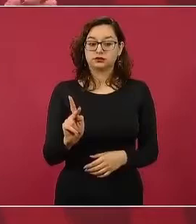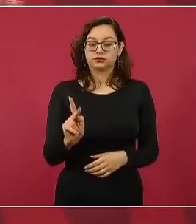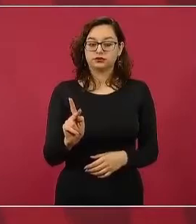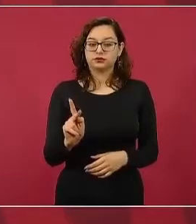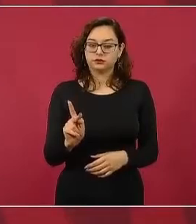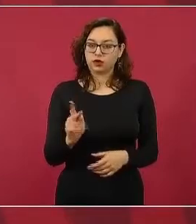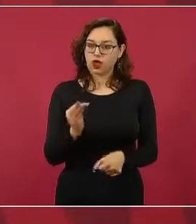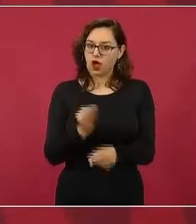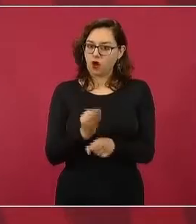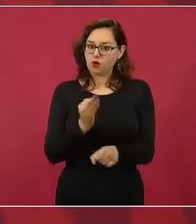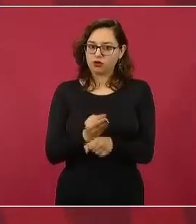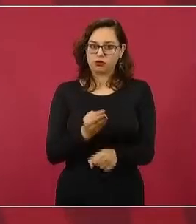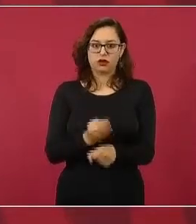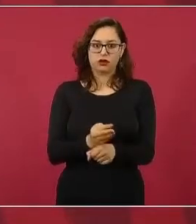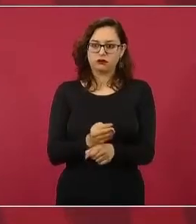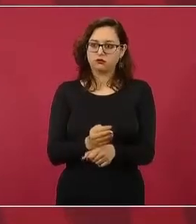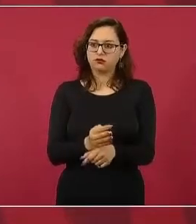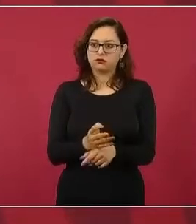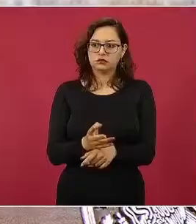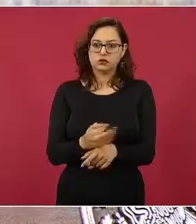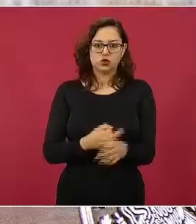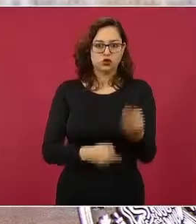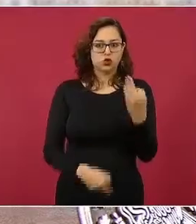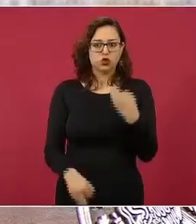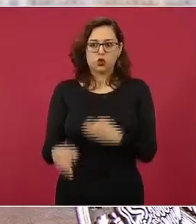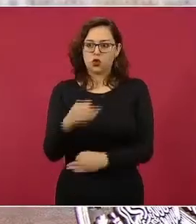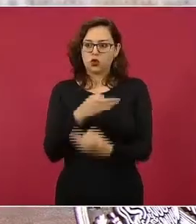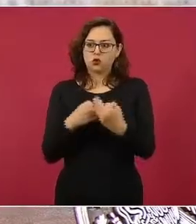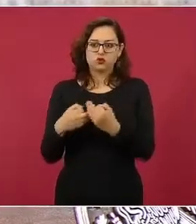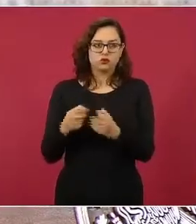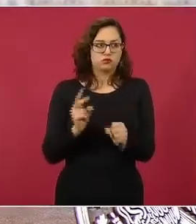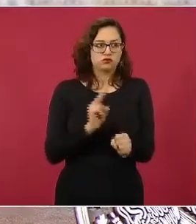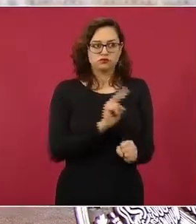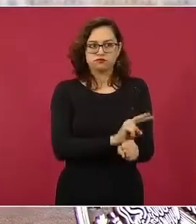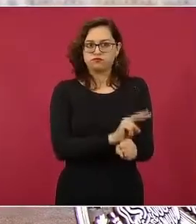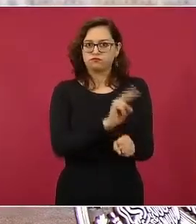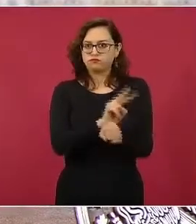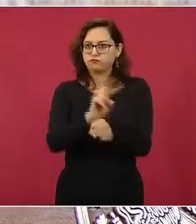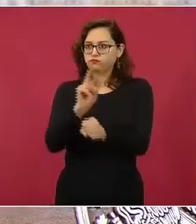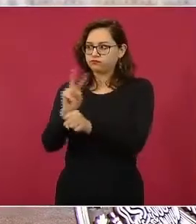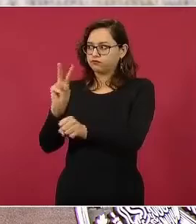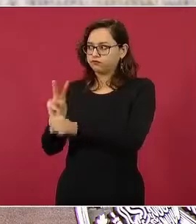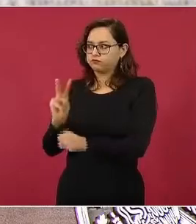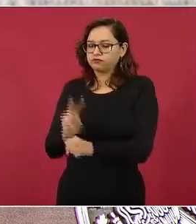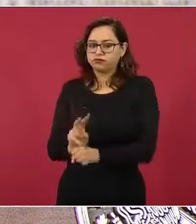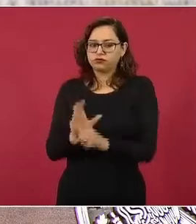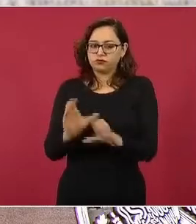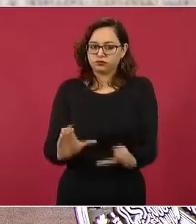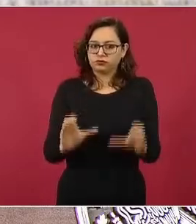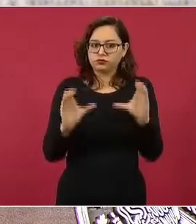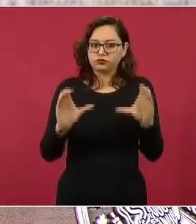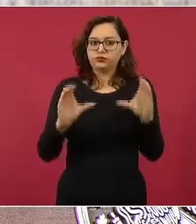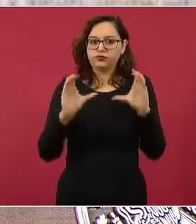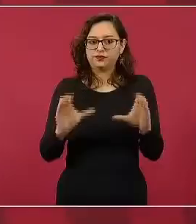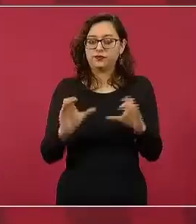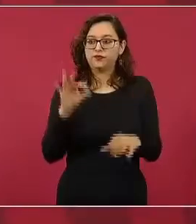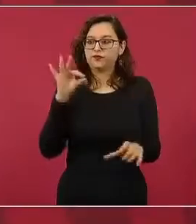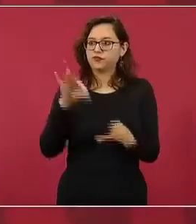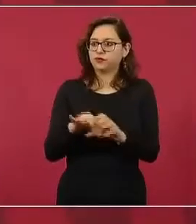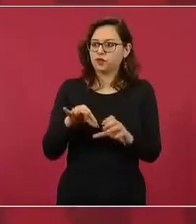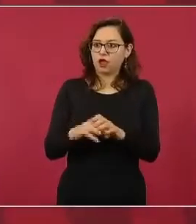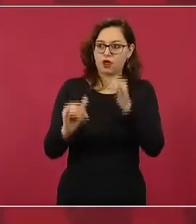Y ahora que viene la secretaria del Trabajo, le vamos a pedir